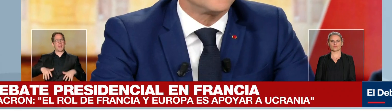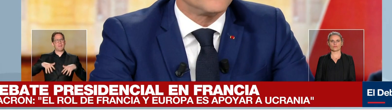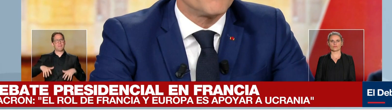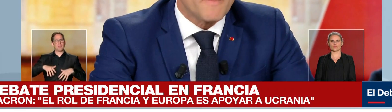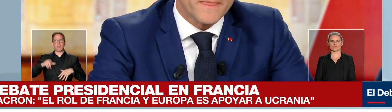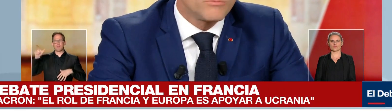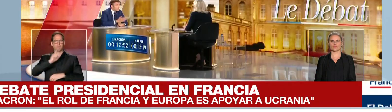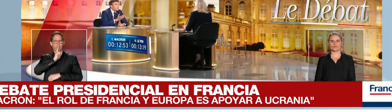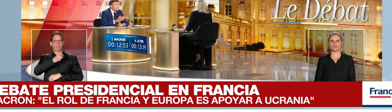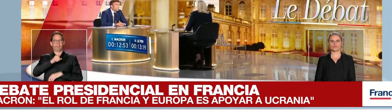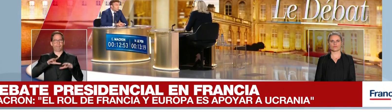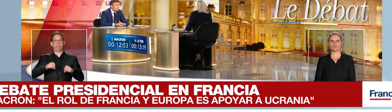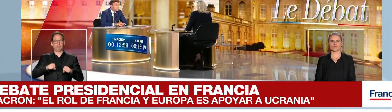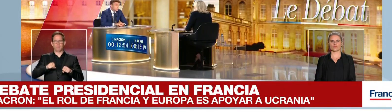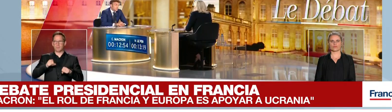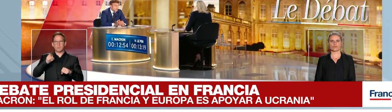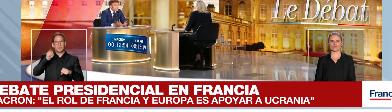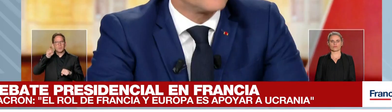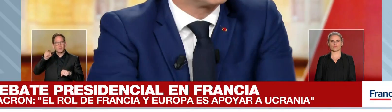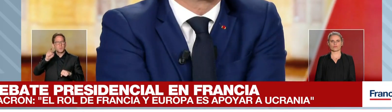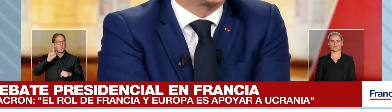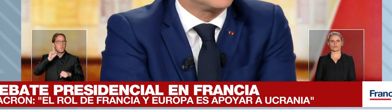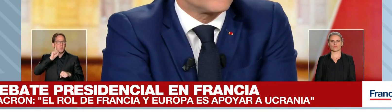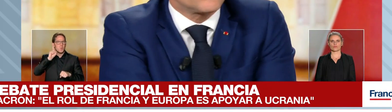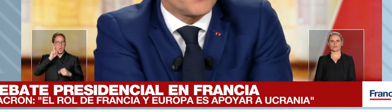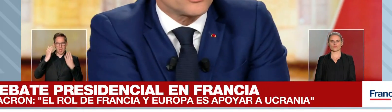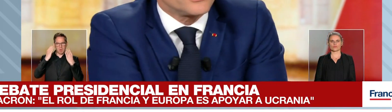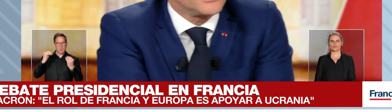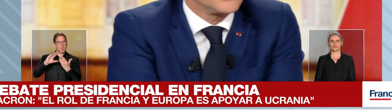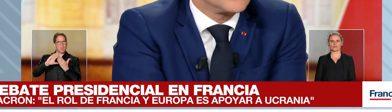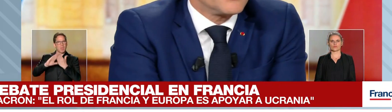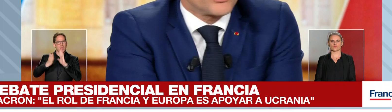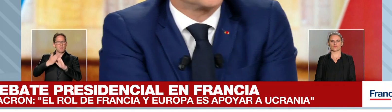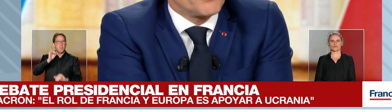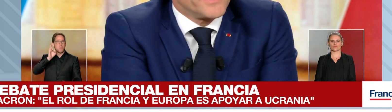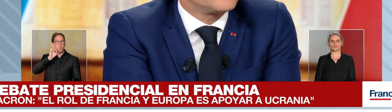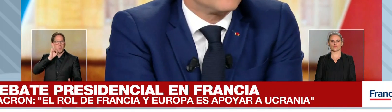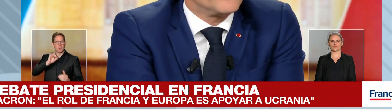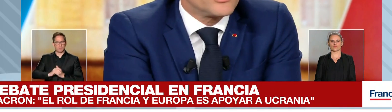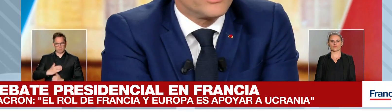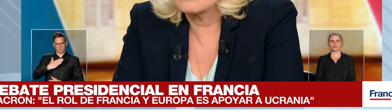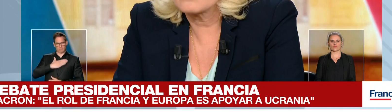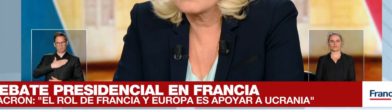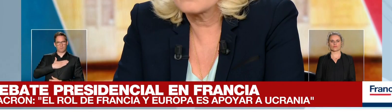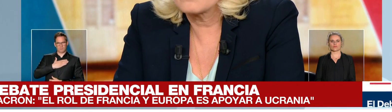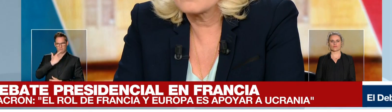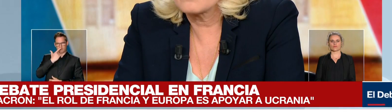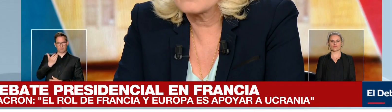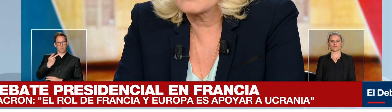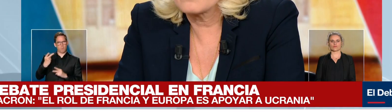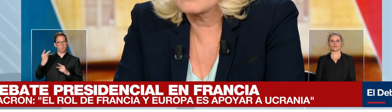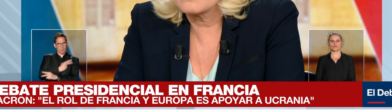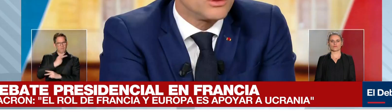de este referendo en Crimea fueron las suyas. Y lo digo con mucha gravedad, porque para nuestro país